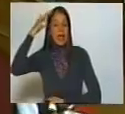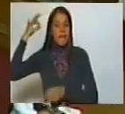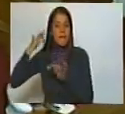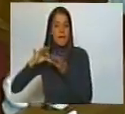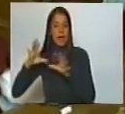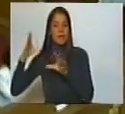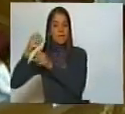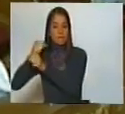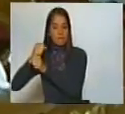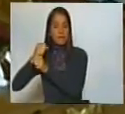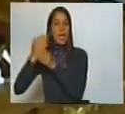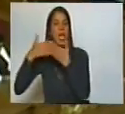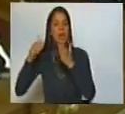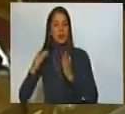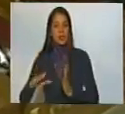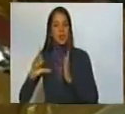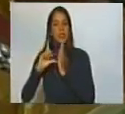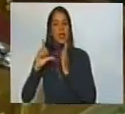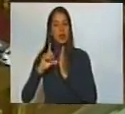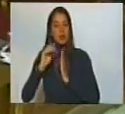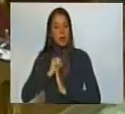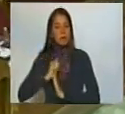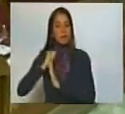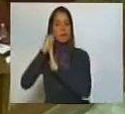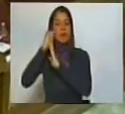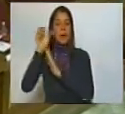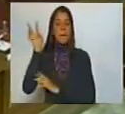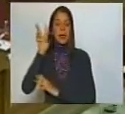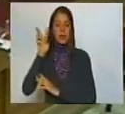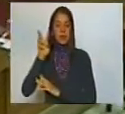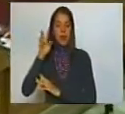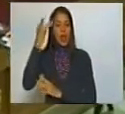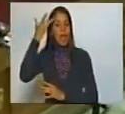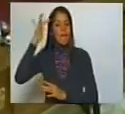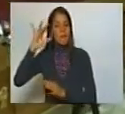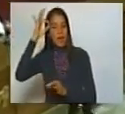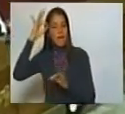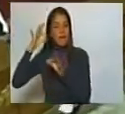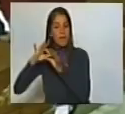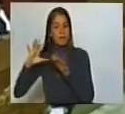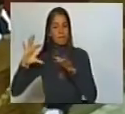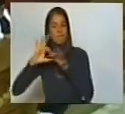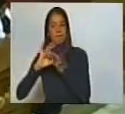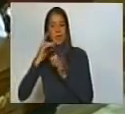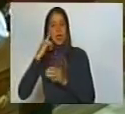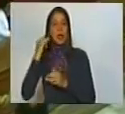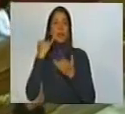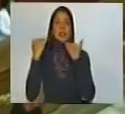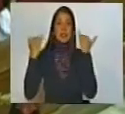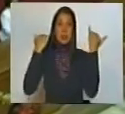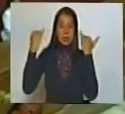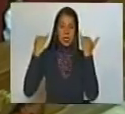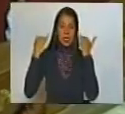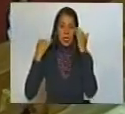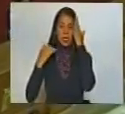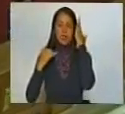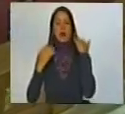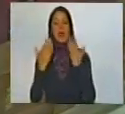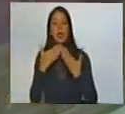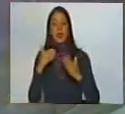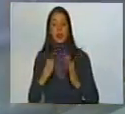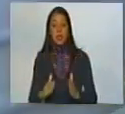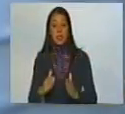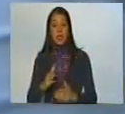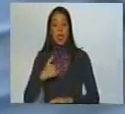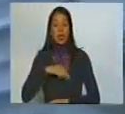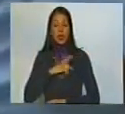generación que lleva las riendas del país. Cree en una generación que con ideas, que sin vicios,